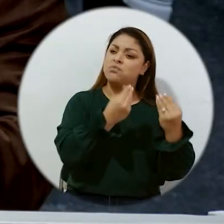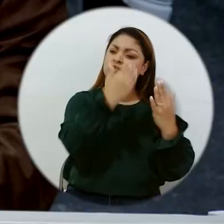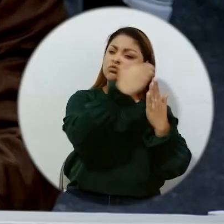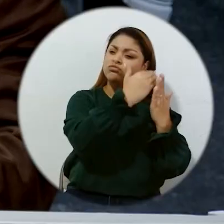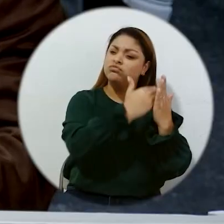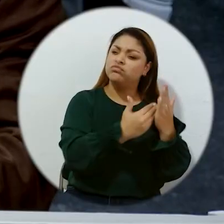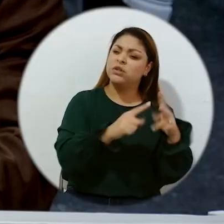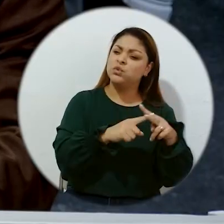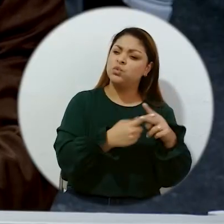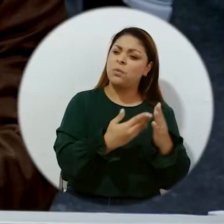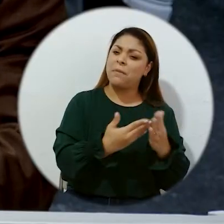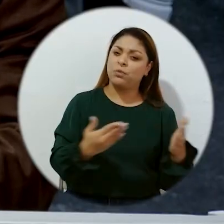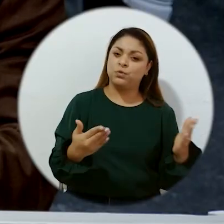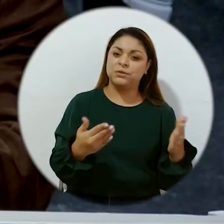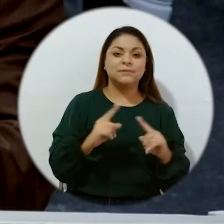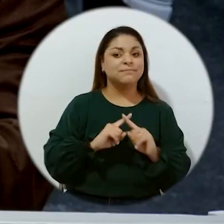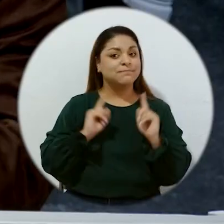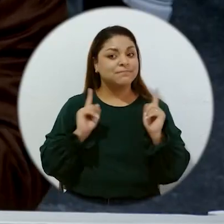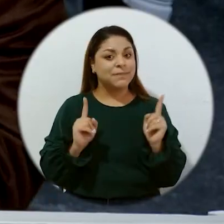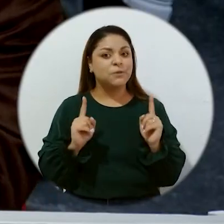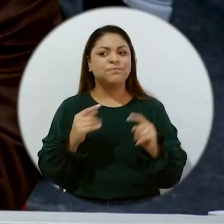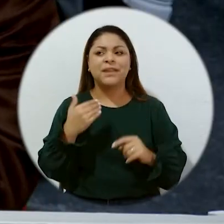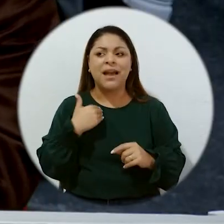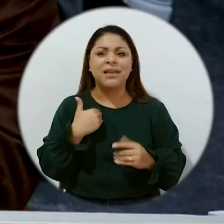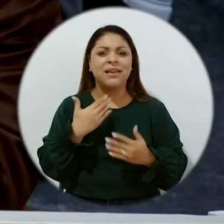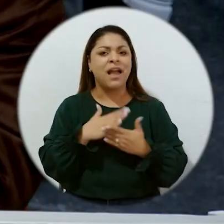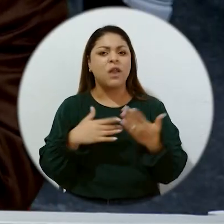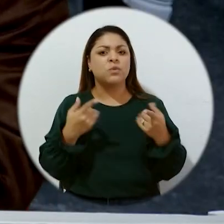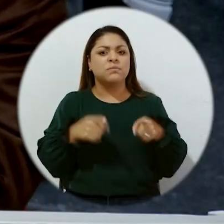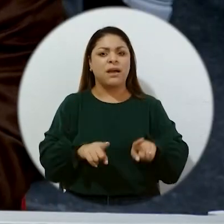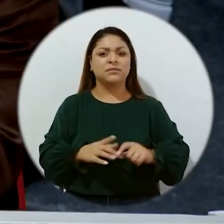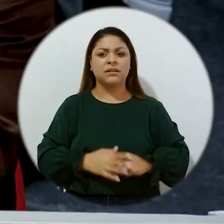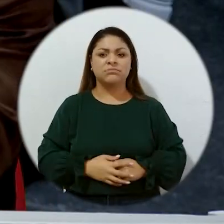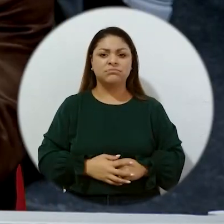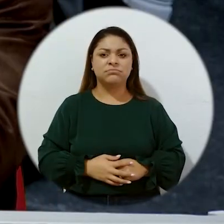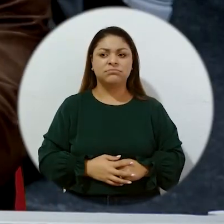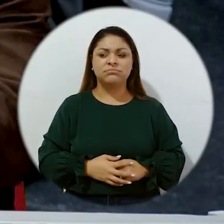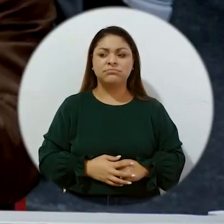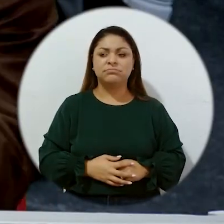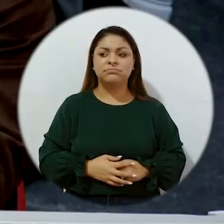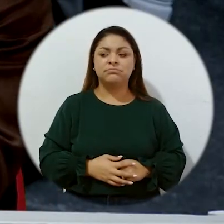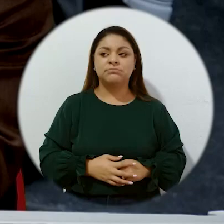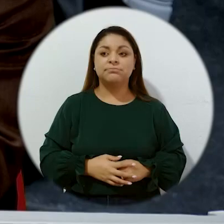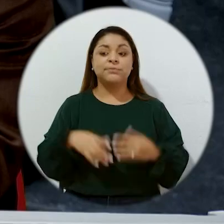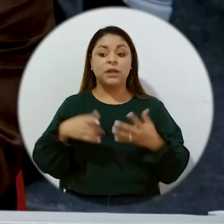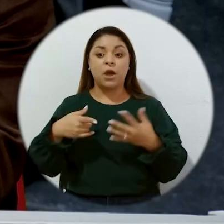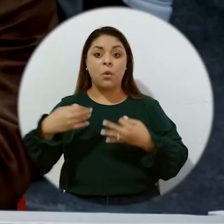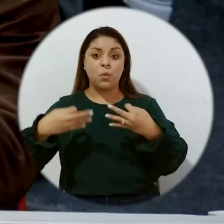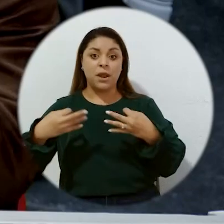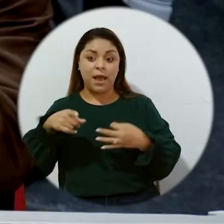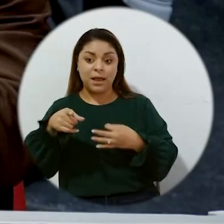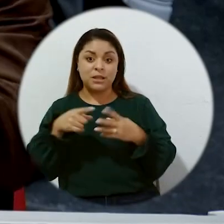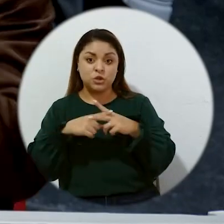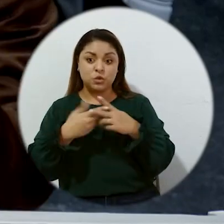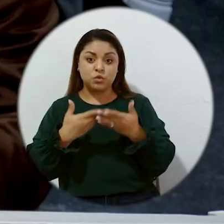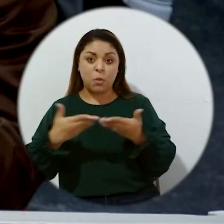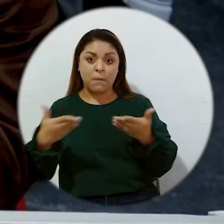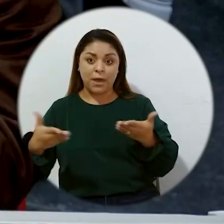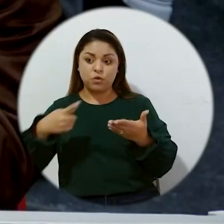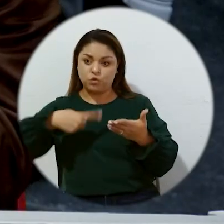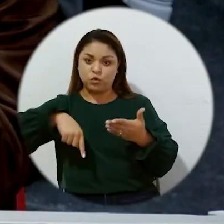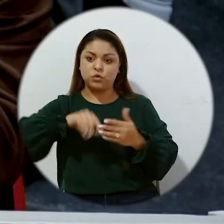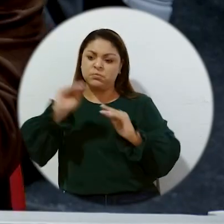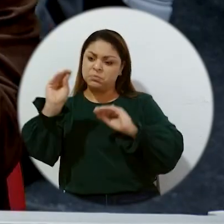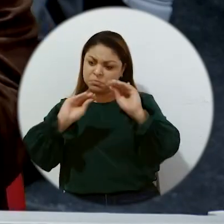de instrumentos, pero algo pasa entre originar el instrumento, que lo originamos